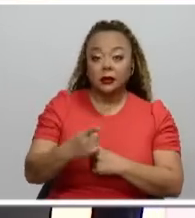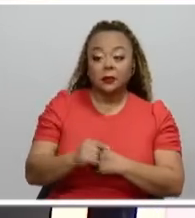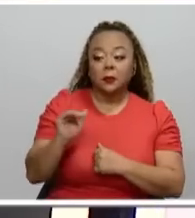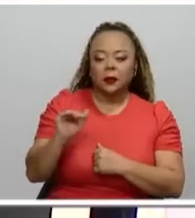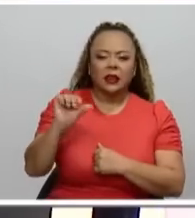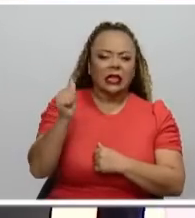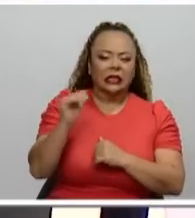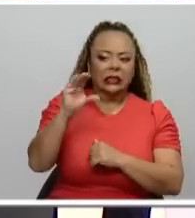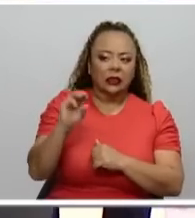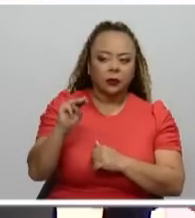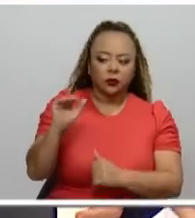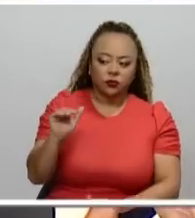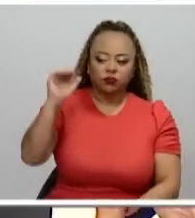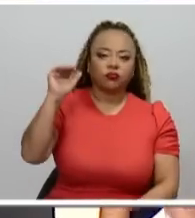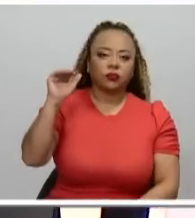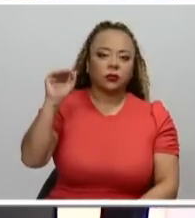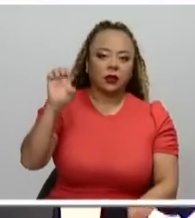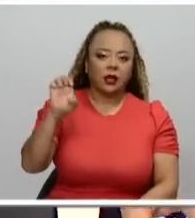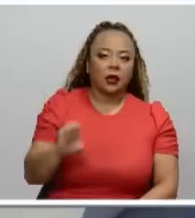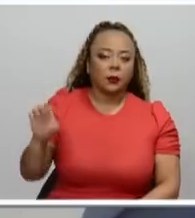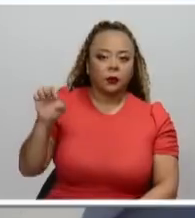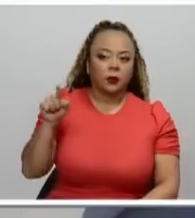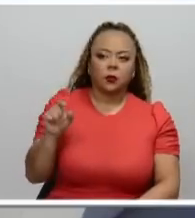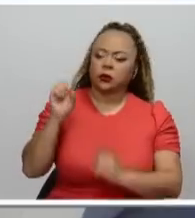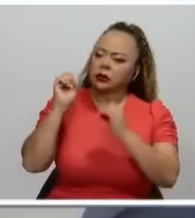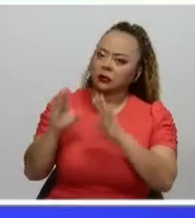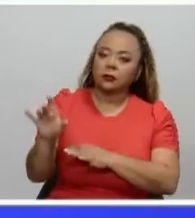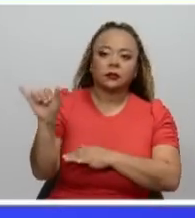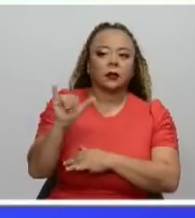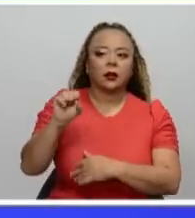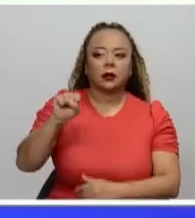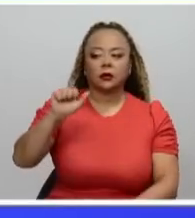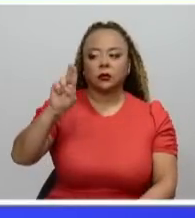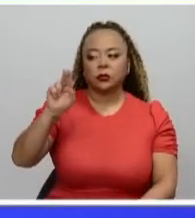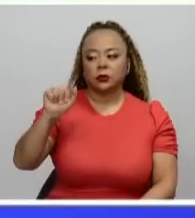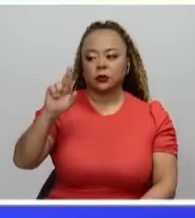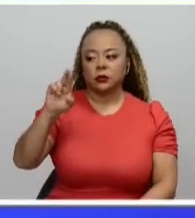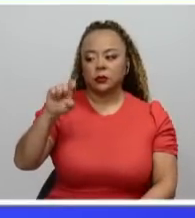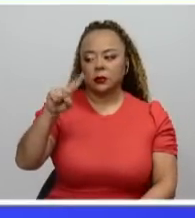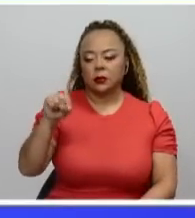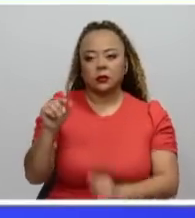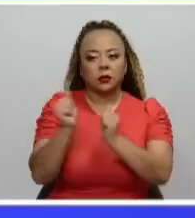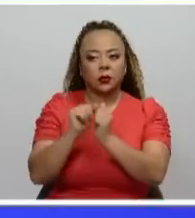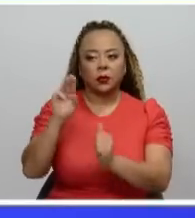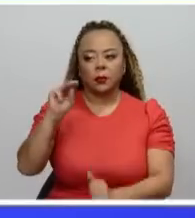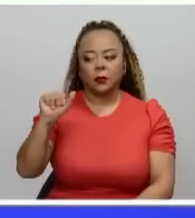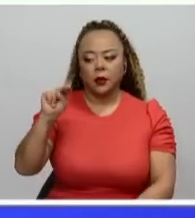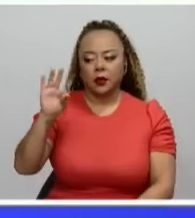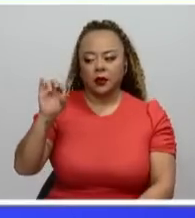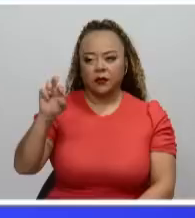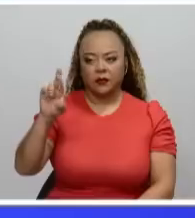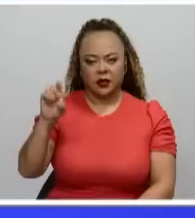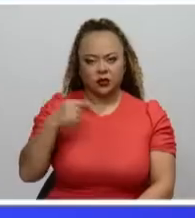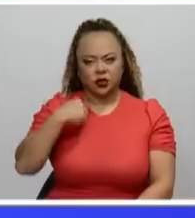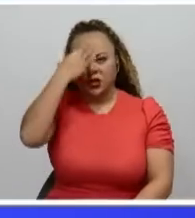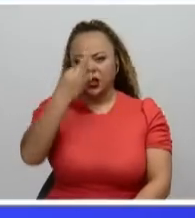diez centímetros más estaría en Europa Sí muy concho igual que Suárez con Con qué